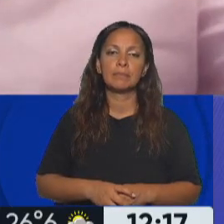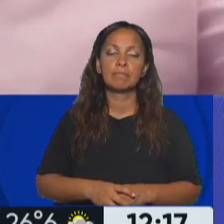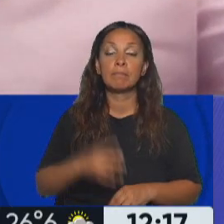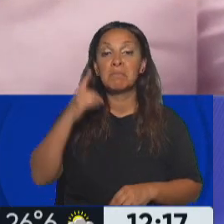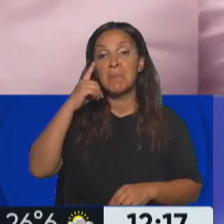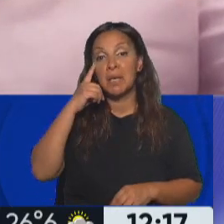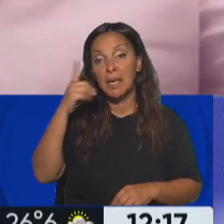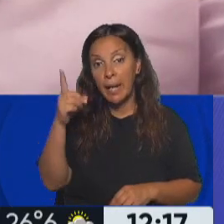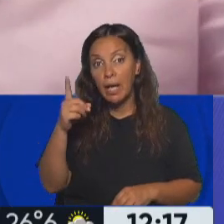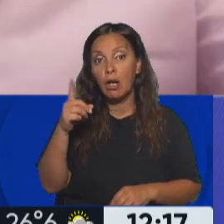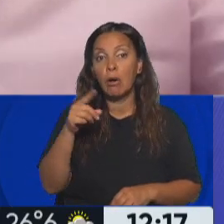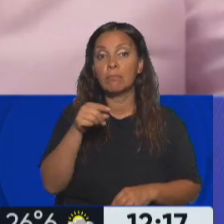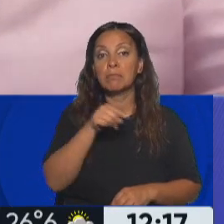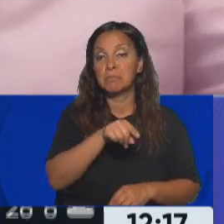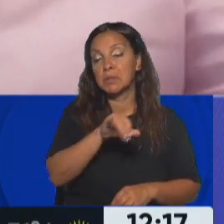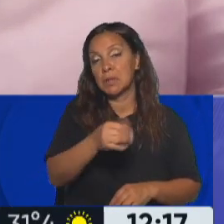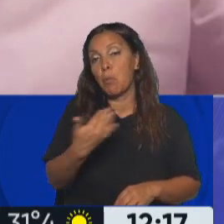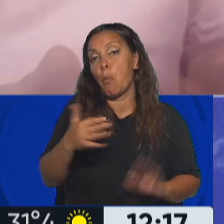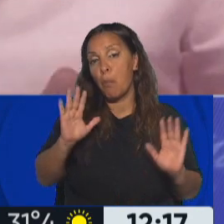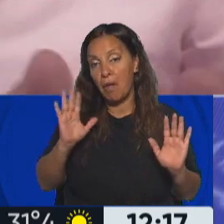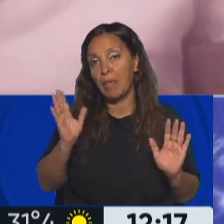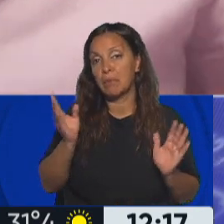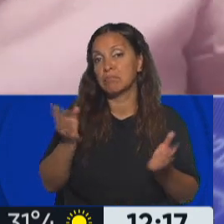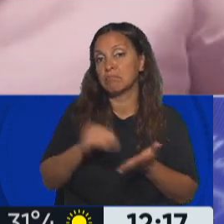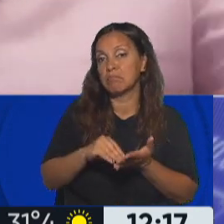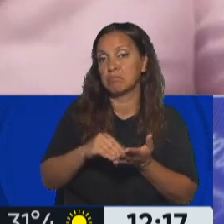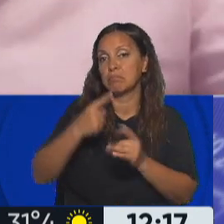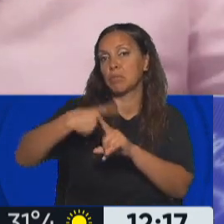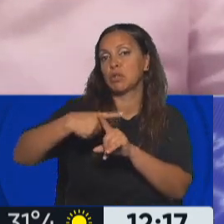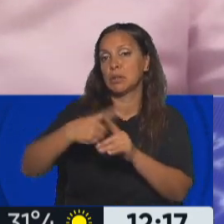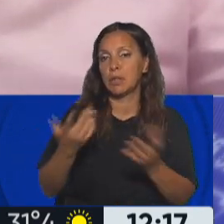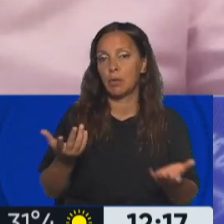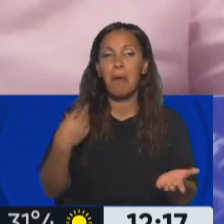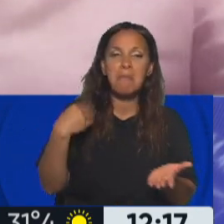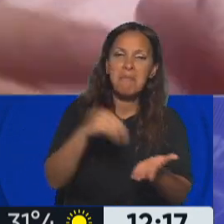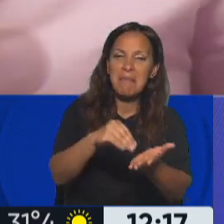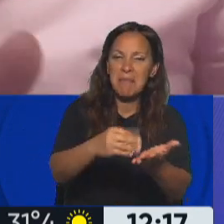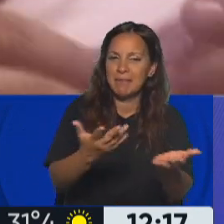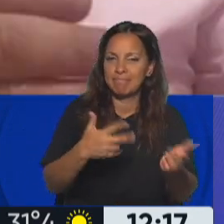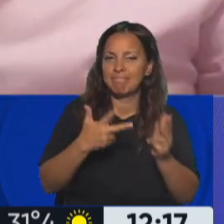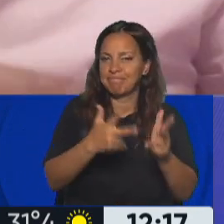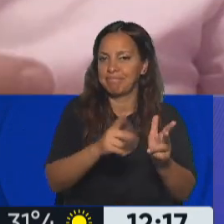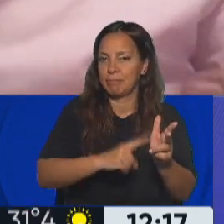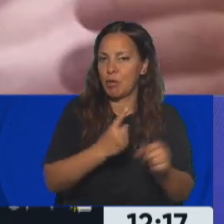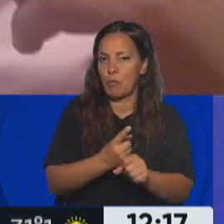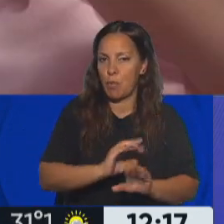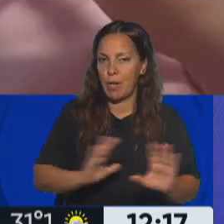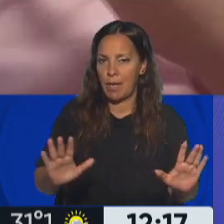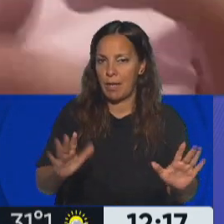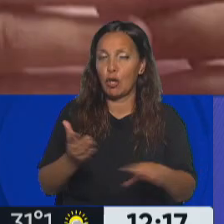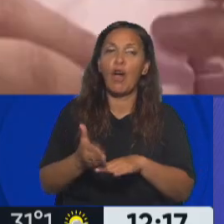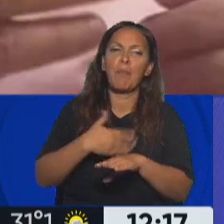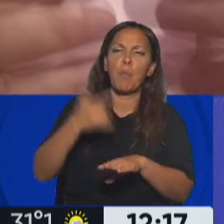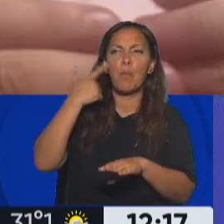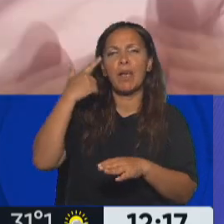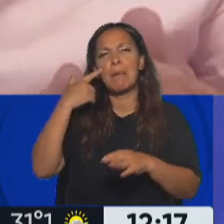ayudar. Es todo lo que podría decir porque no tenemos muchas más herramientas más allá de los cálculos que uno pueda llegar a hacer